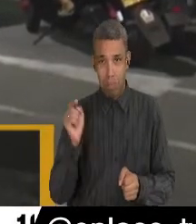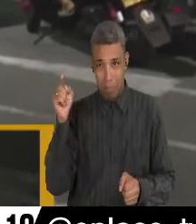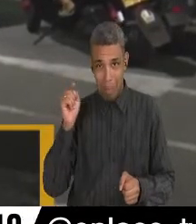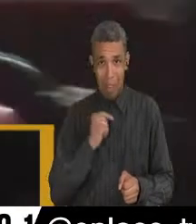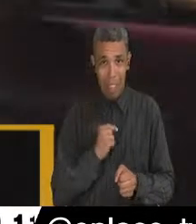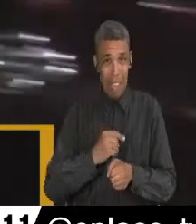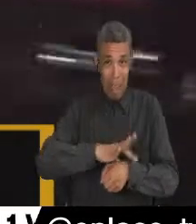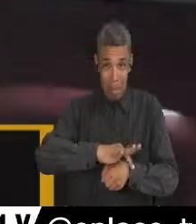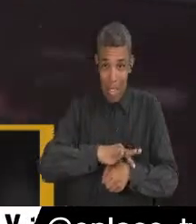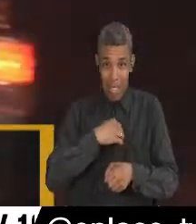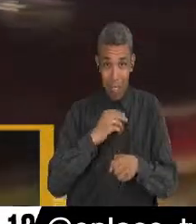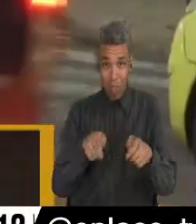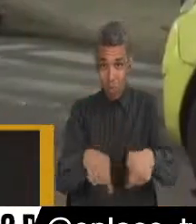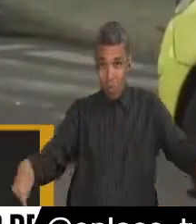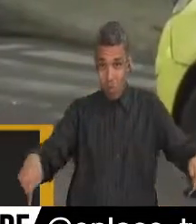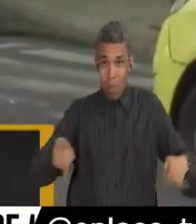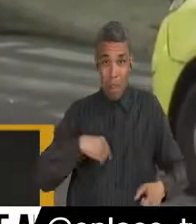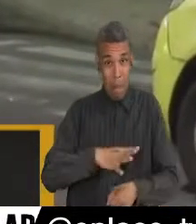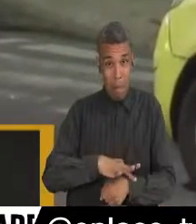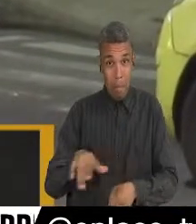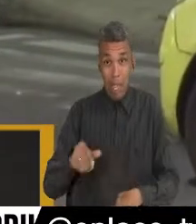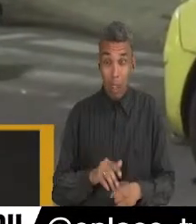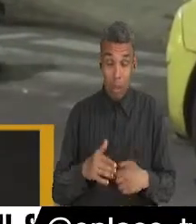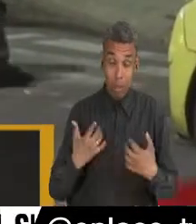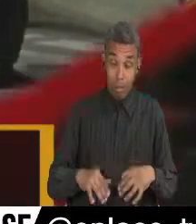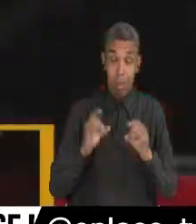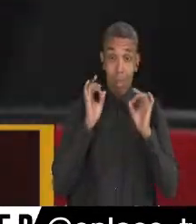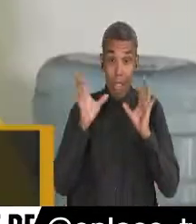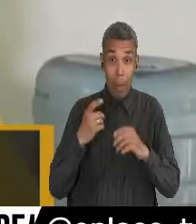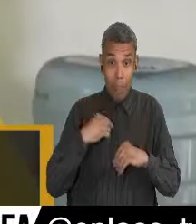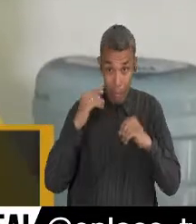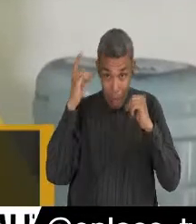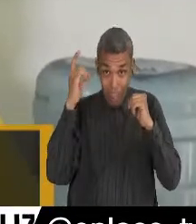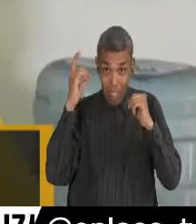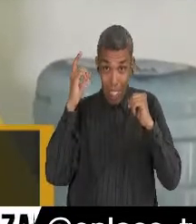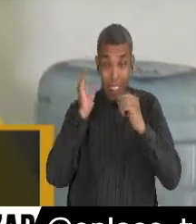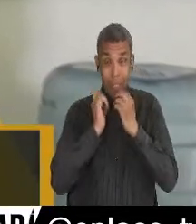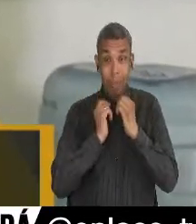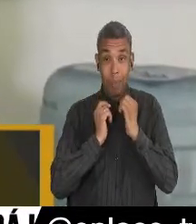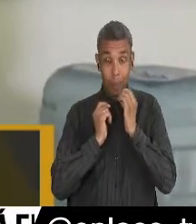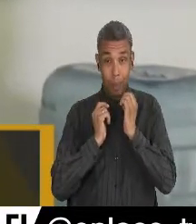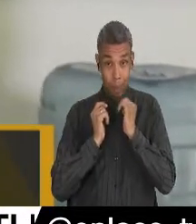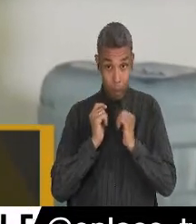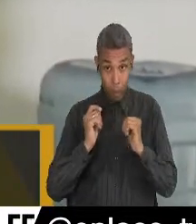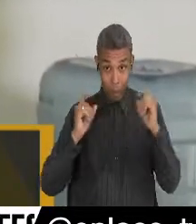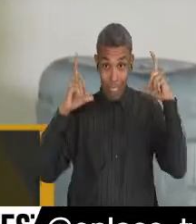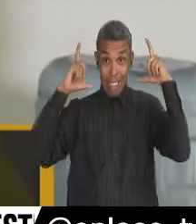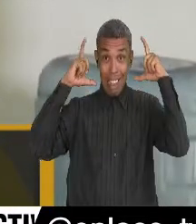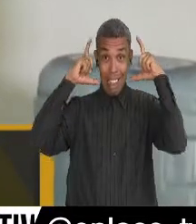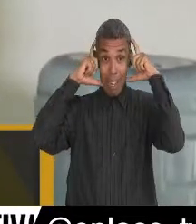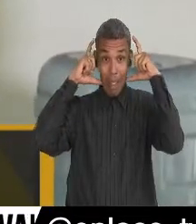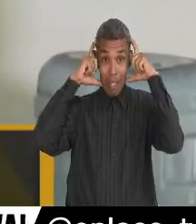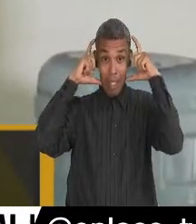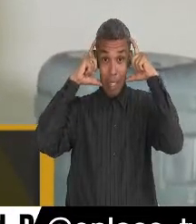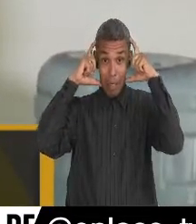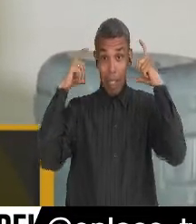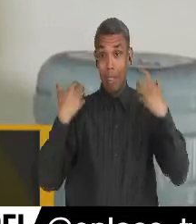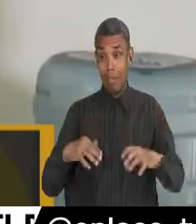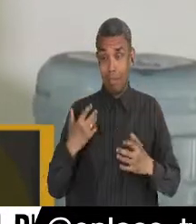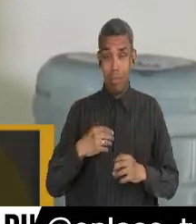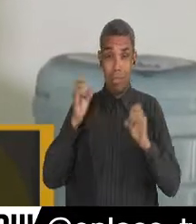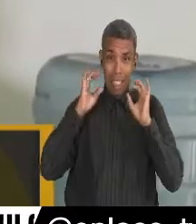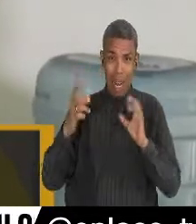inmediato a un centro asistencial con heridas considerables en su cabeza. La persona fue transportada hacia el Centro Asistencial Clínica La